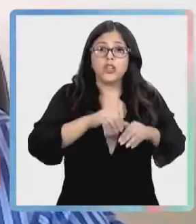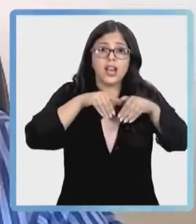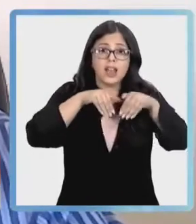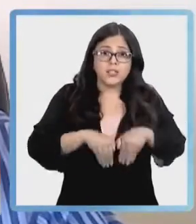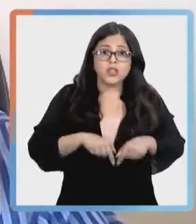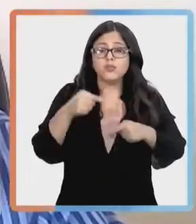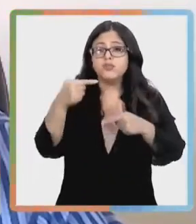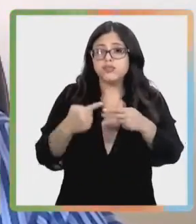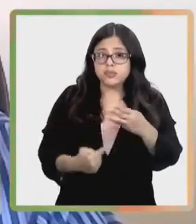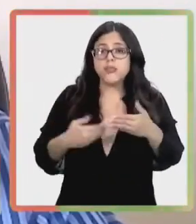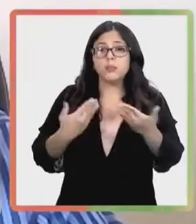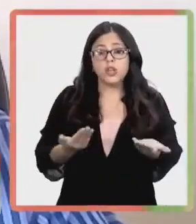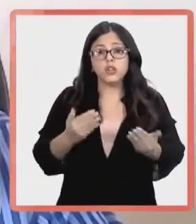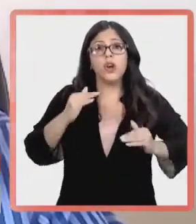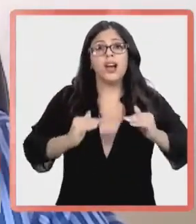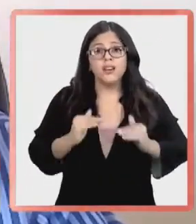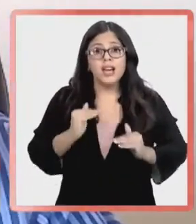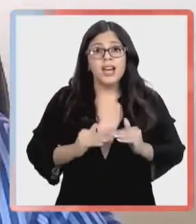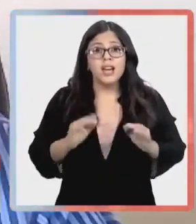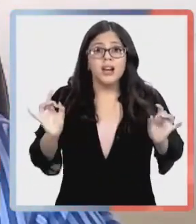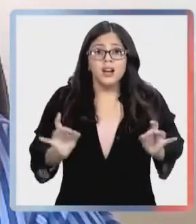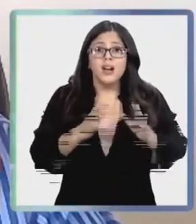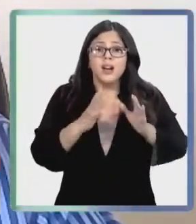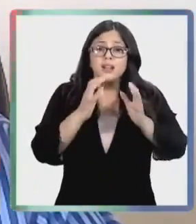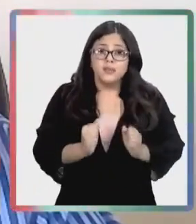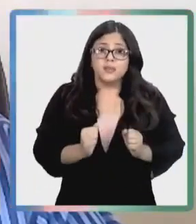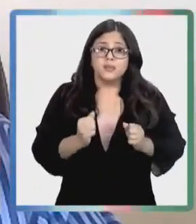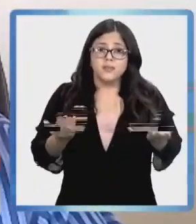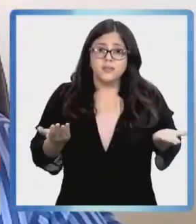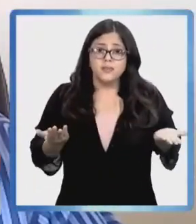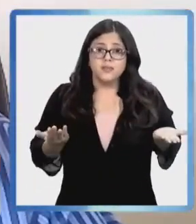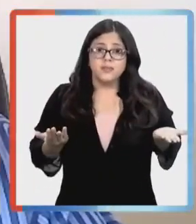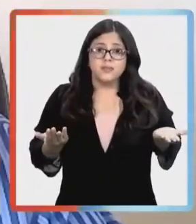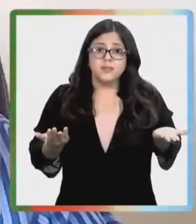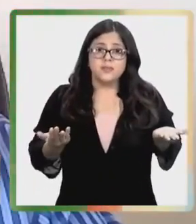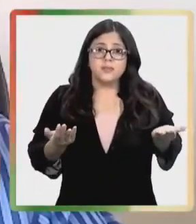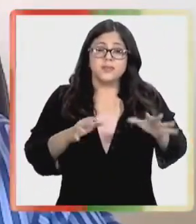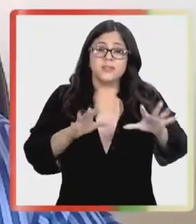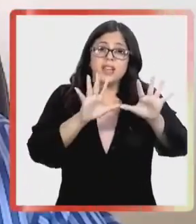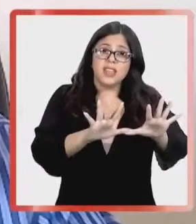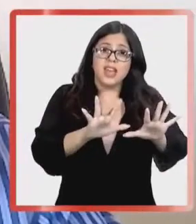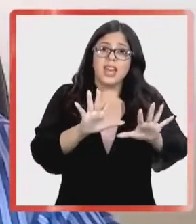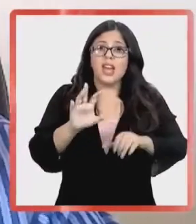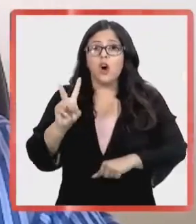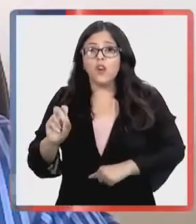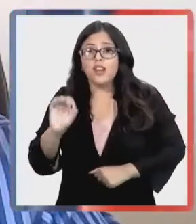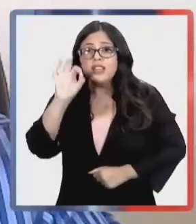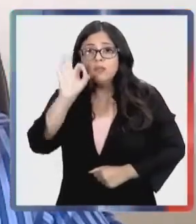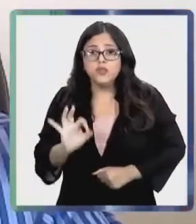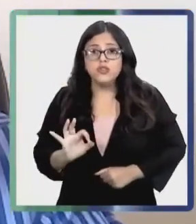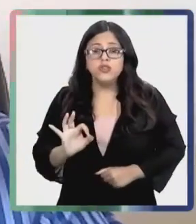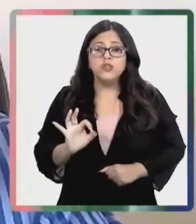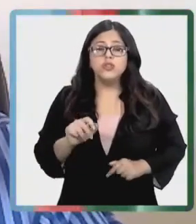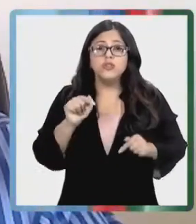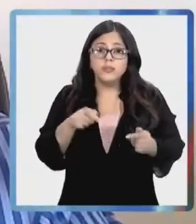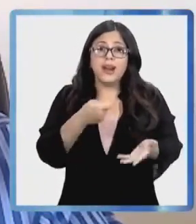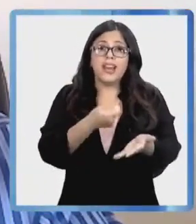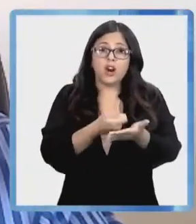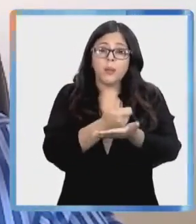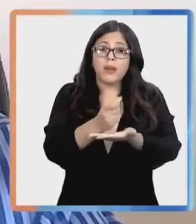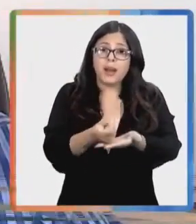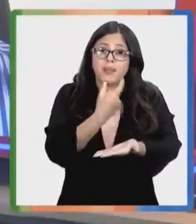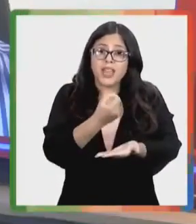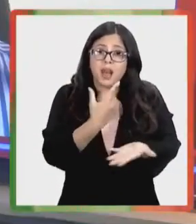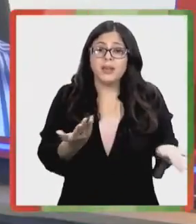hay que comprarlos en el privado. Por eso le digo, a veces Claro. puede que haya coberturas de 10 o 20% porque haya que comprar especialmente estos